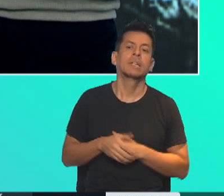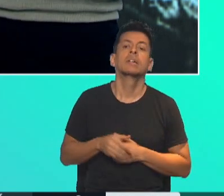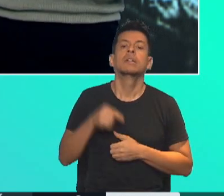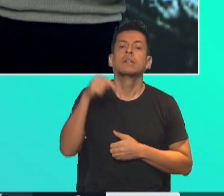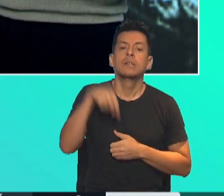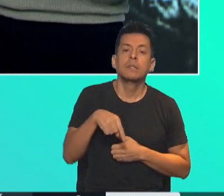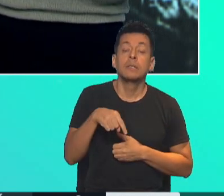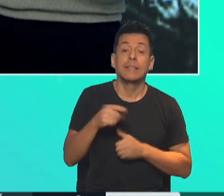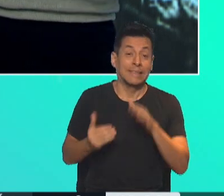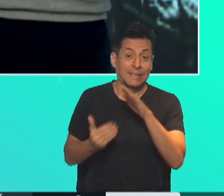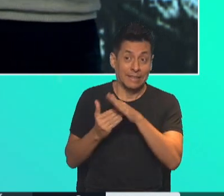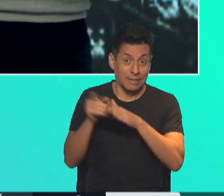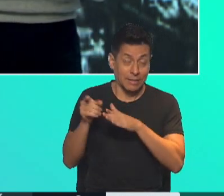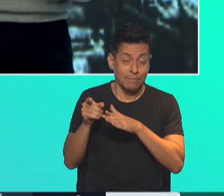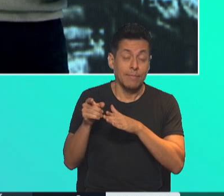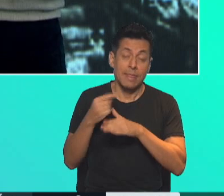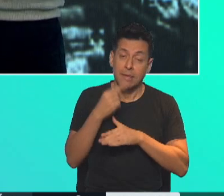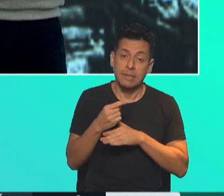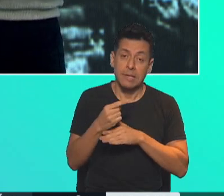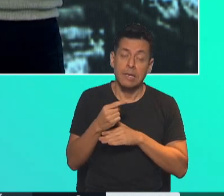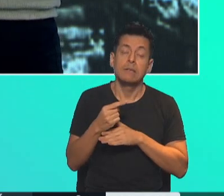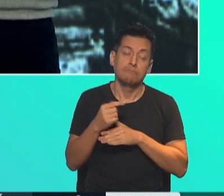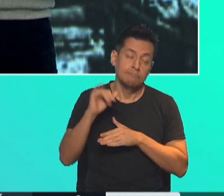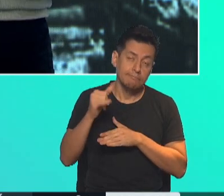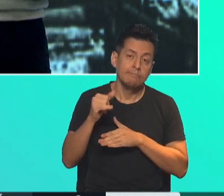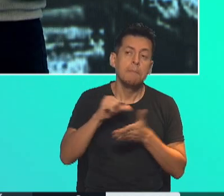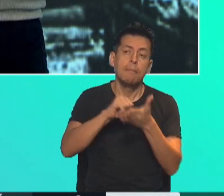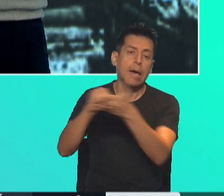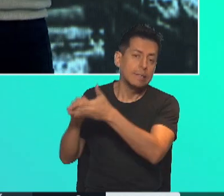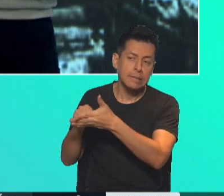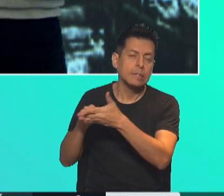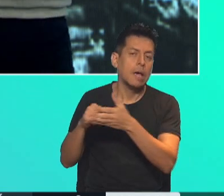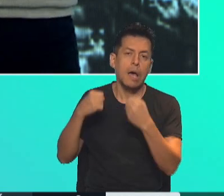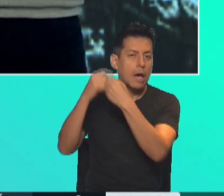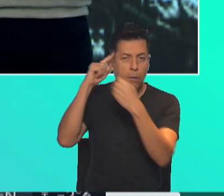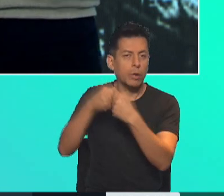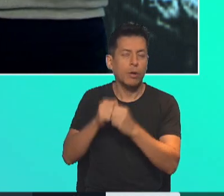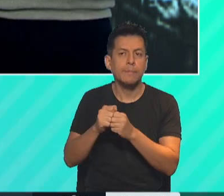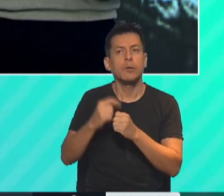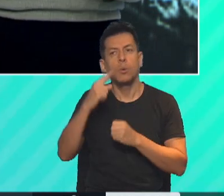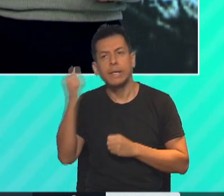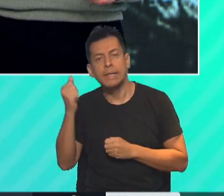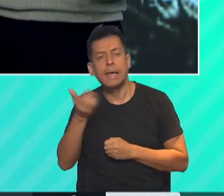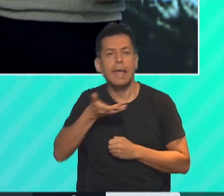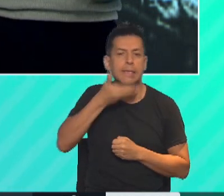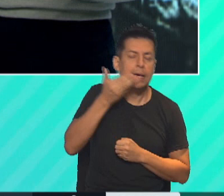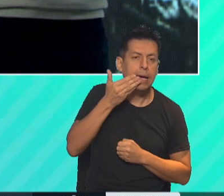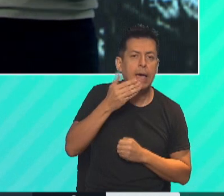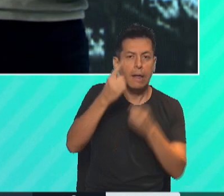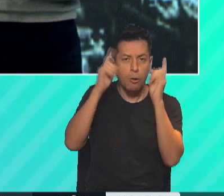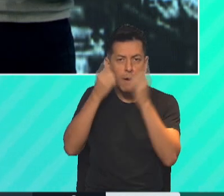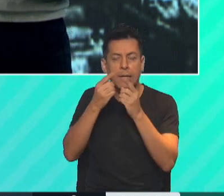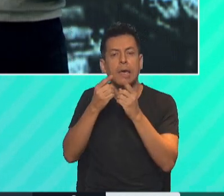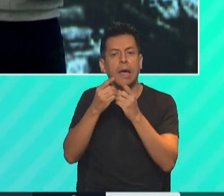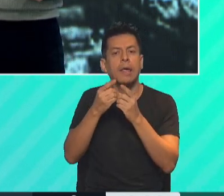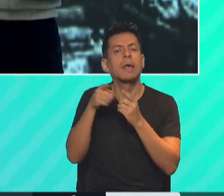su titular dijo bueno evidentemente estos países no están de acuerdo es hungría república checa y eslovaquia que dependen de